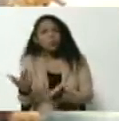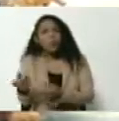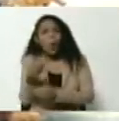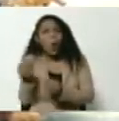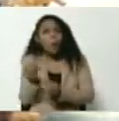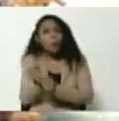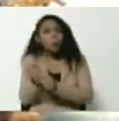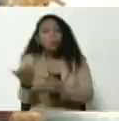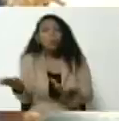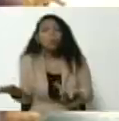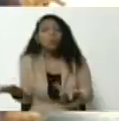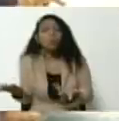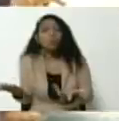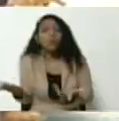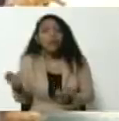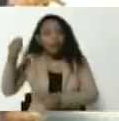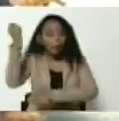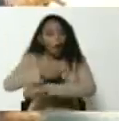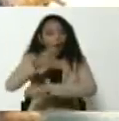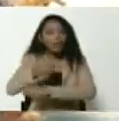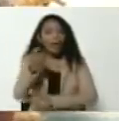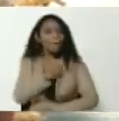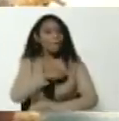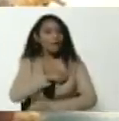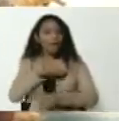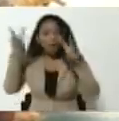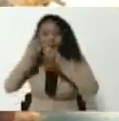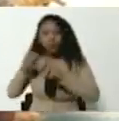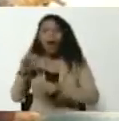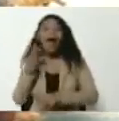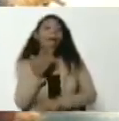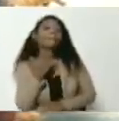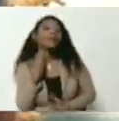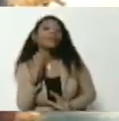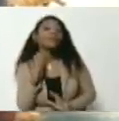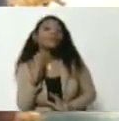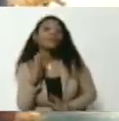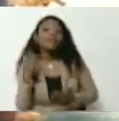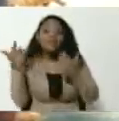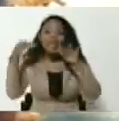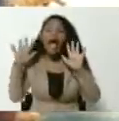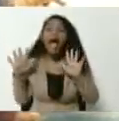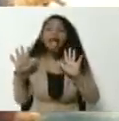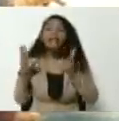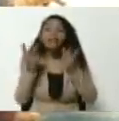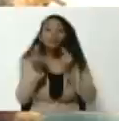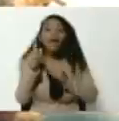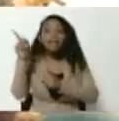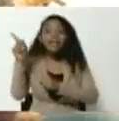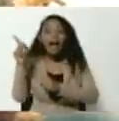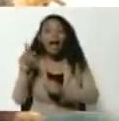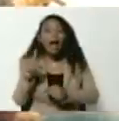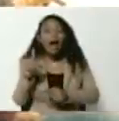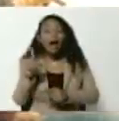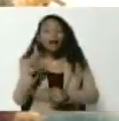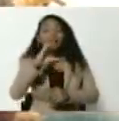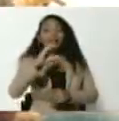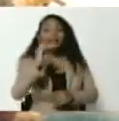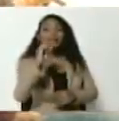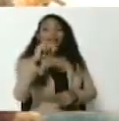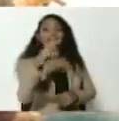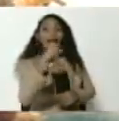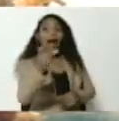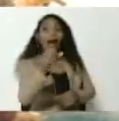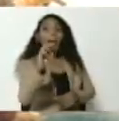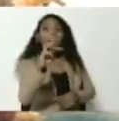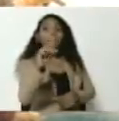Que las Cortes de España investiguen, por ejemplo, si es cierto que tiene cuentas cifradas en Singapur, si es cierto que tiene cuentas